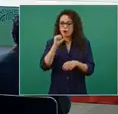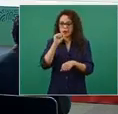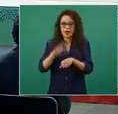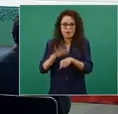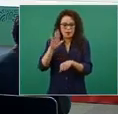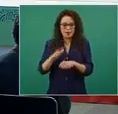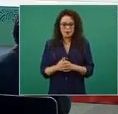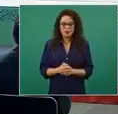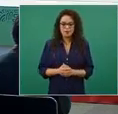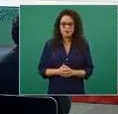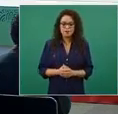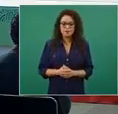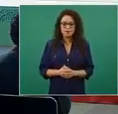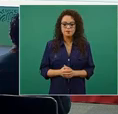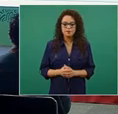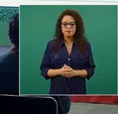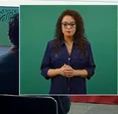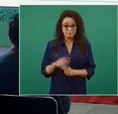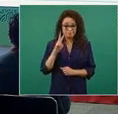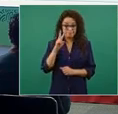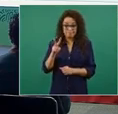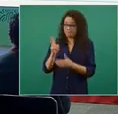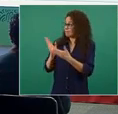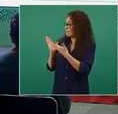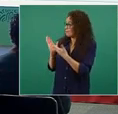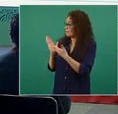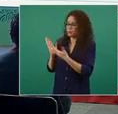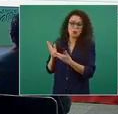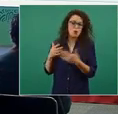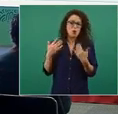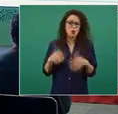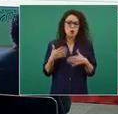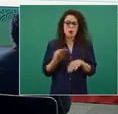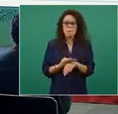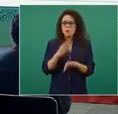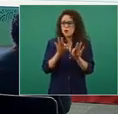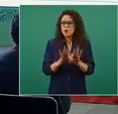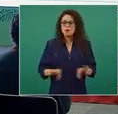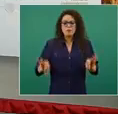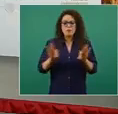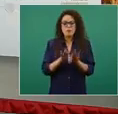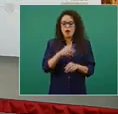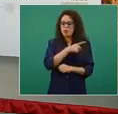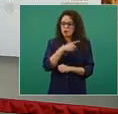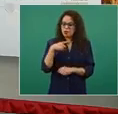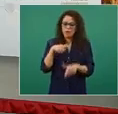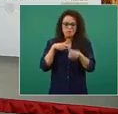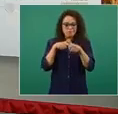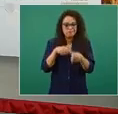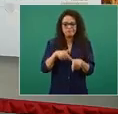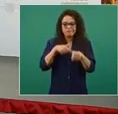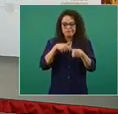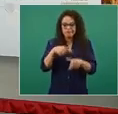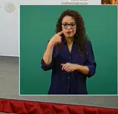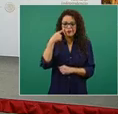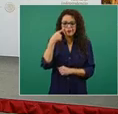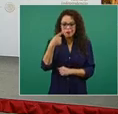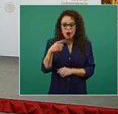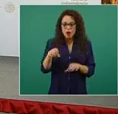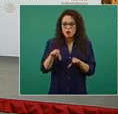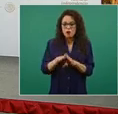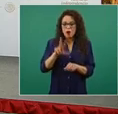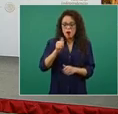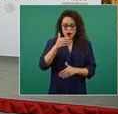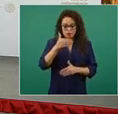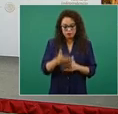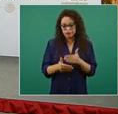Esta señalización pues es un indicador muy importante y que tenemos que ir siguiendo a lo largo del tiempo para ver cómo se va comportando